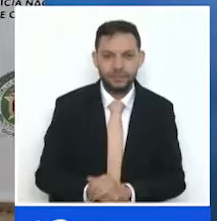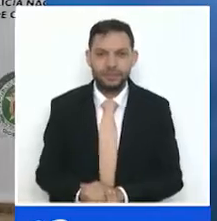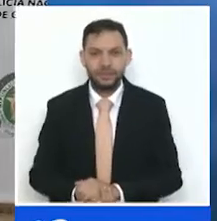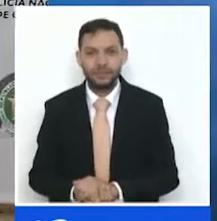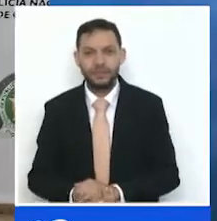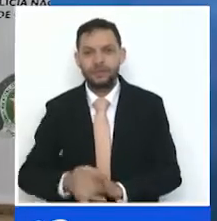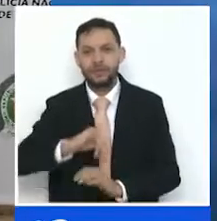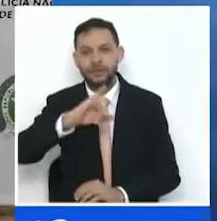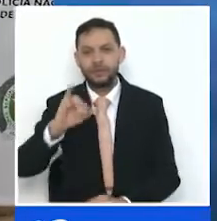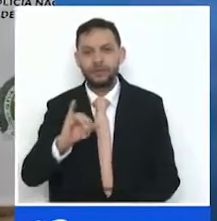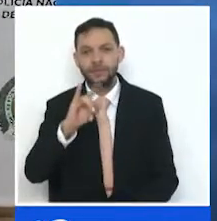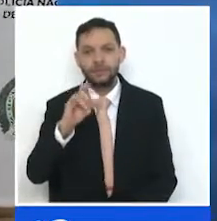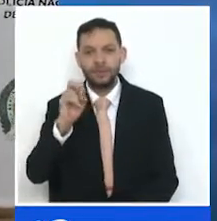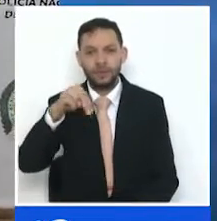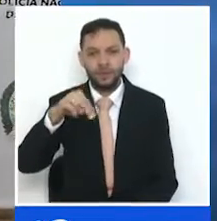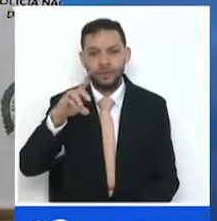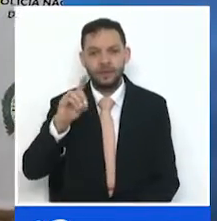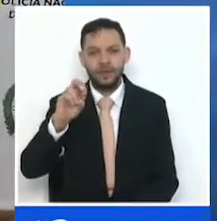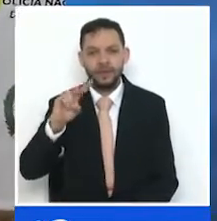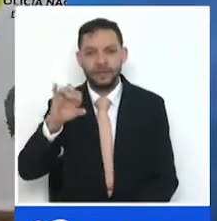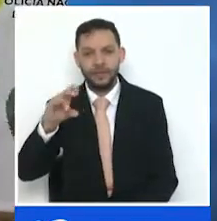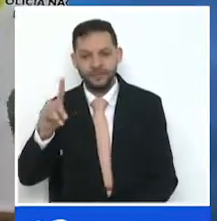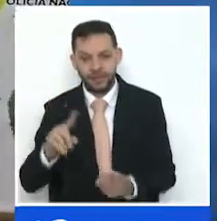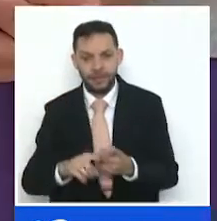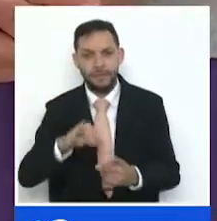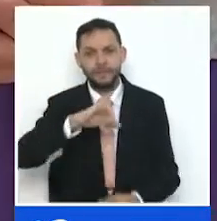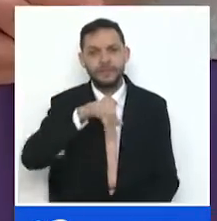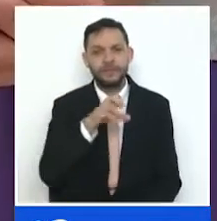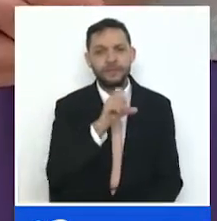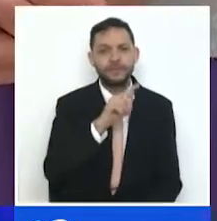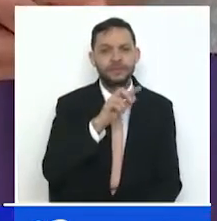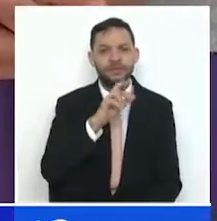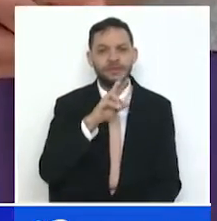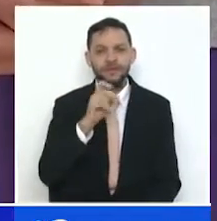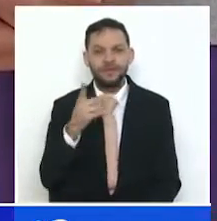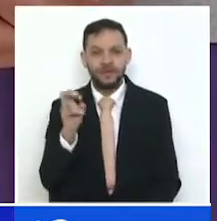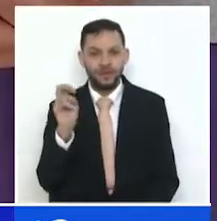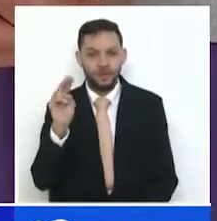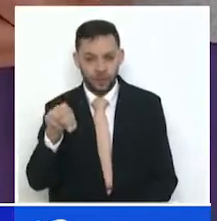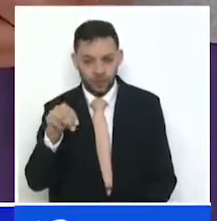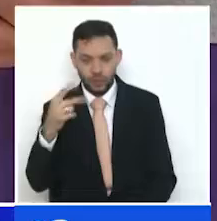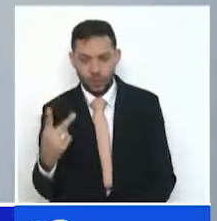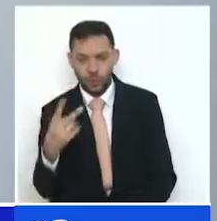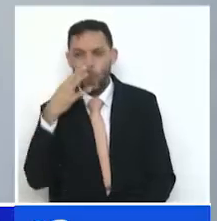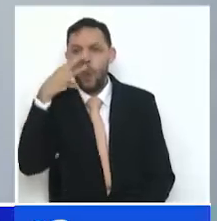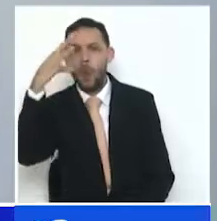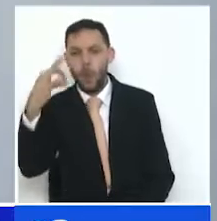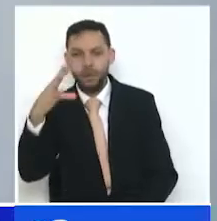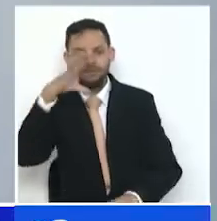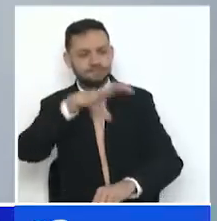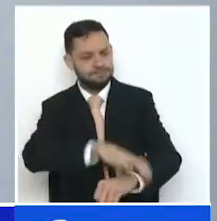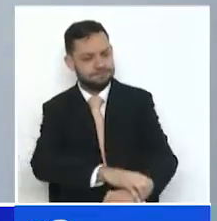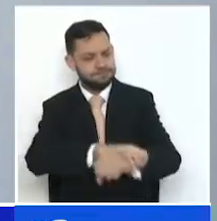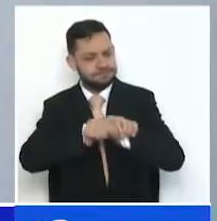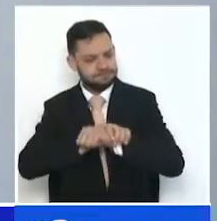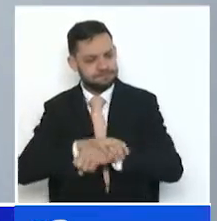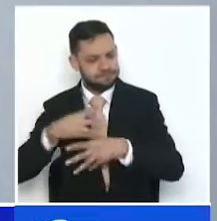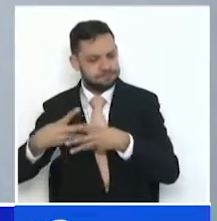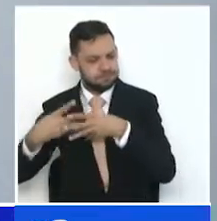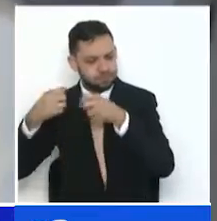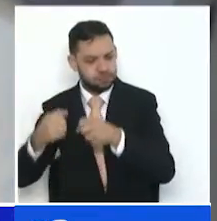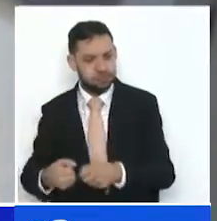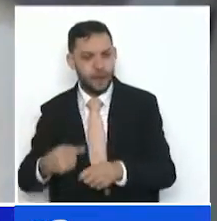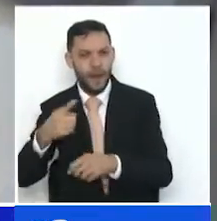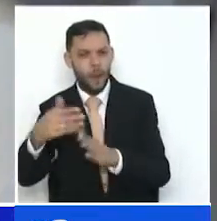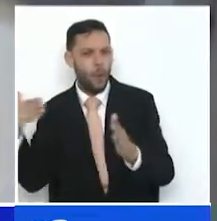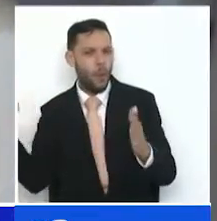Juan David Rincón Orozco y Jefferson Adrián Ruiz Castaño, fueron identificados los dos hombres capturados por orden judicial por el delito de tentativa